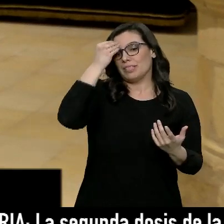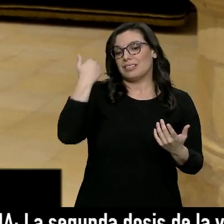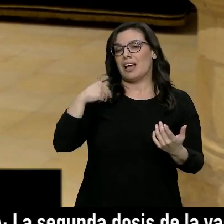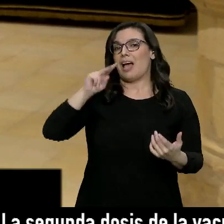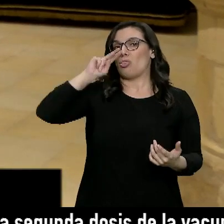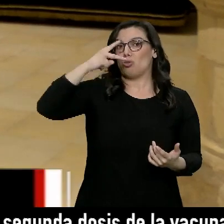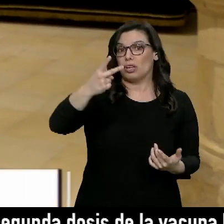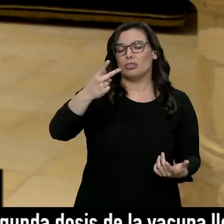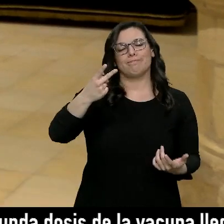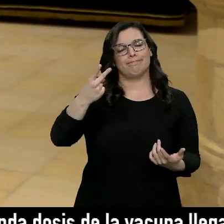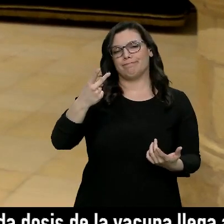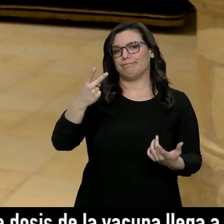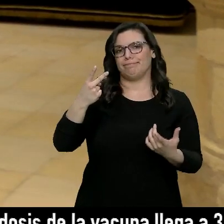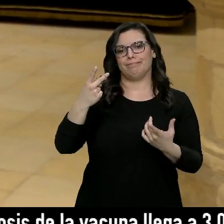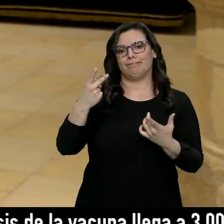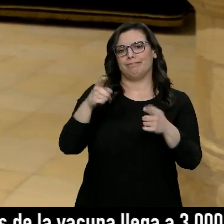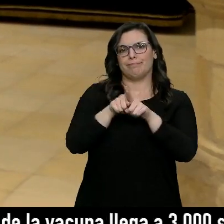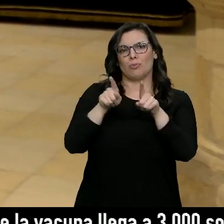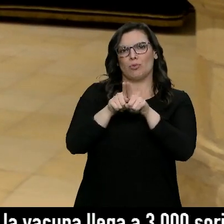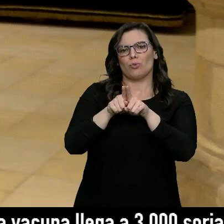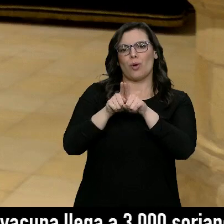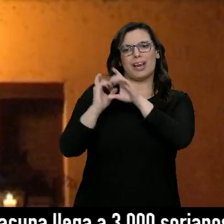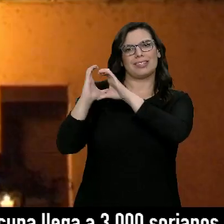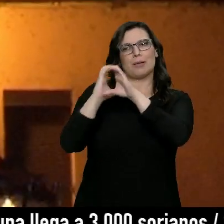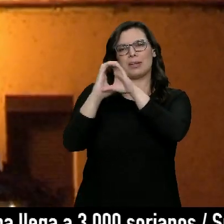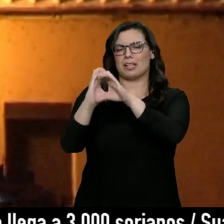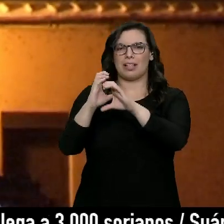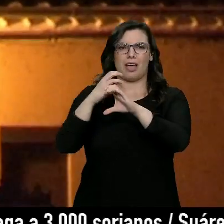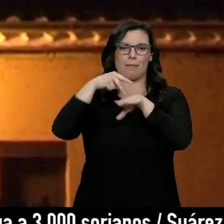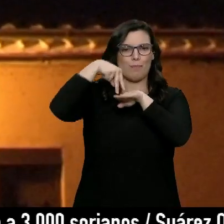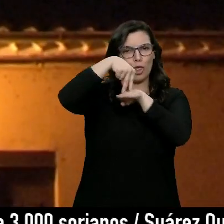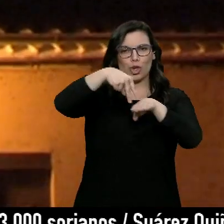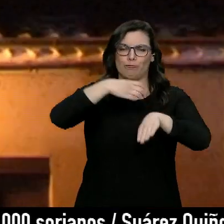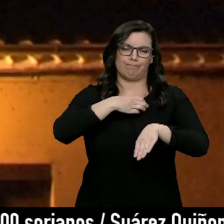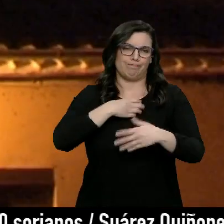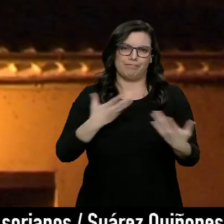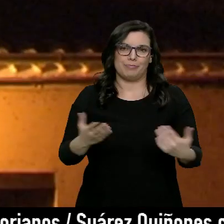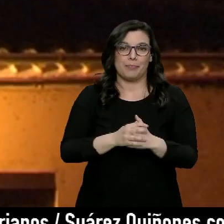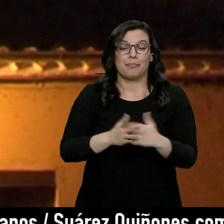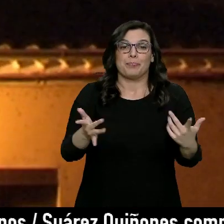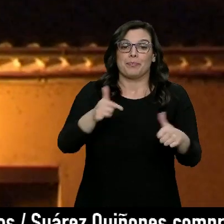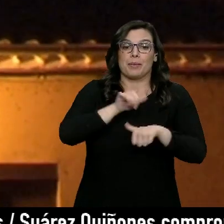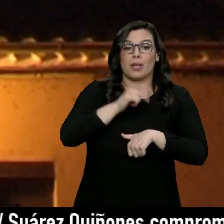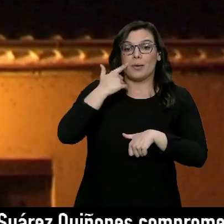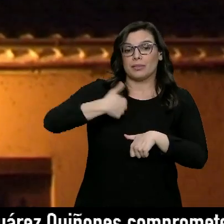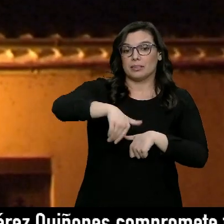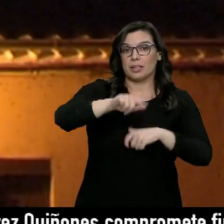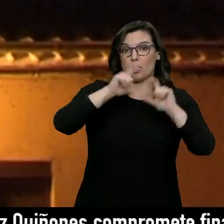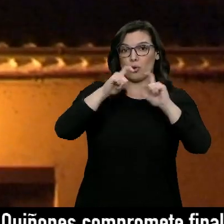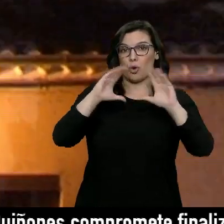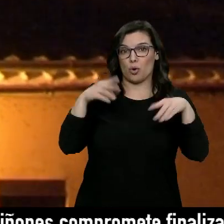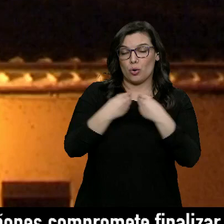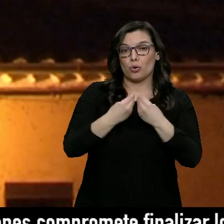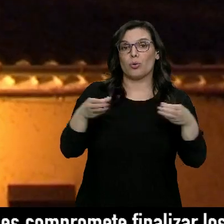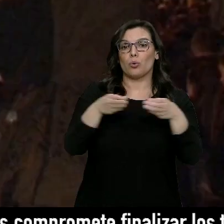poder hacer la manifestación más evidente de la Semana Santa, ¿no?, que son las procesiones. A la espera de tener un encuentro con la Junta permanecen